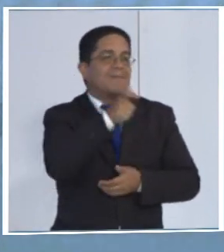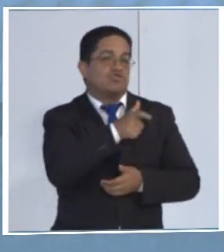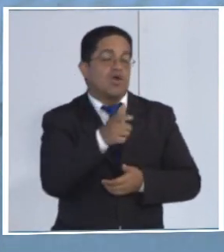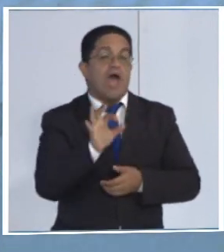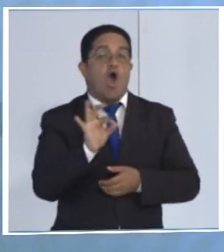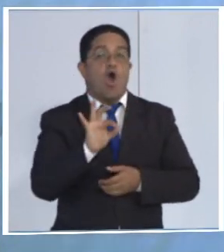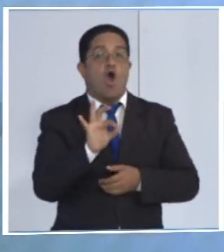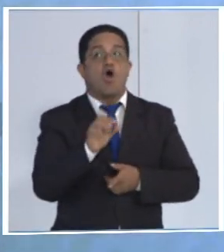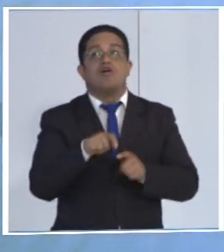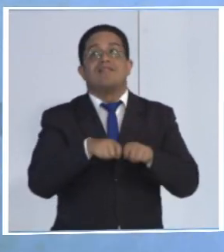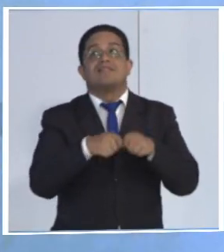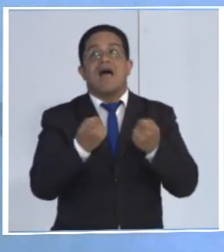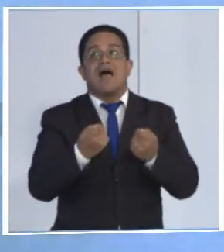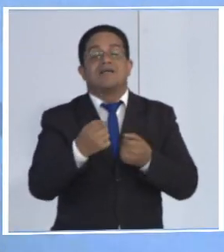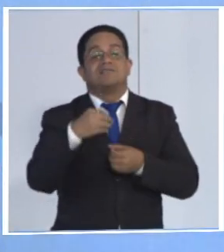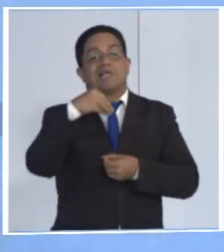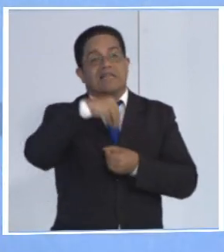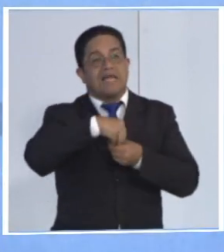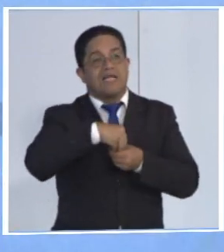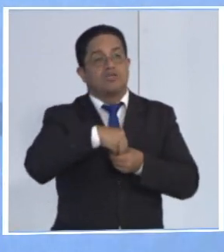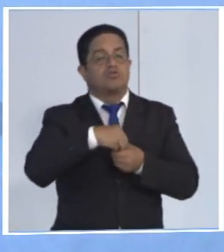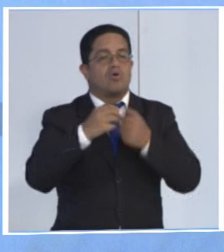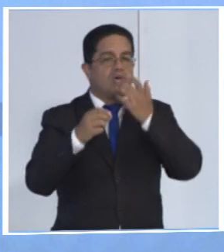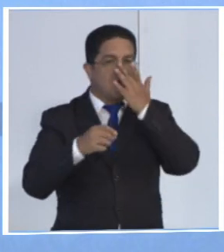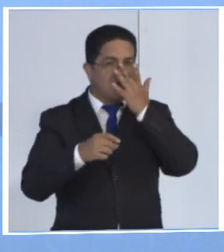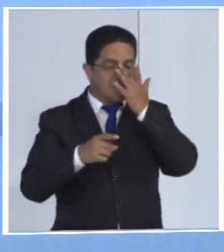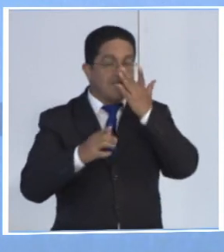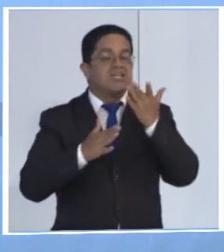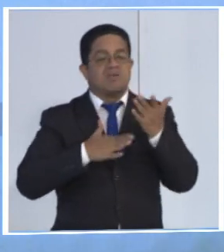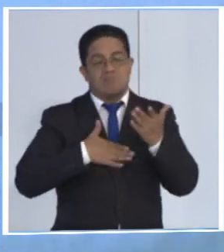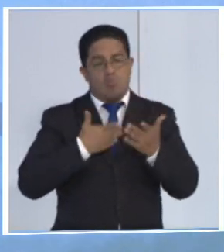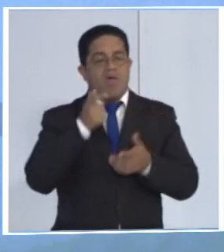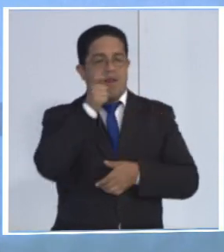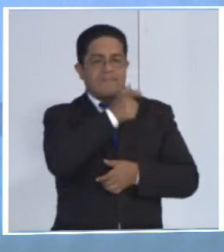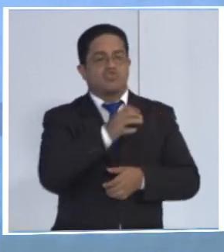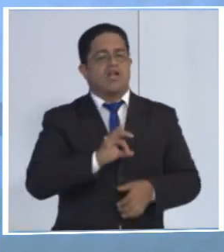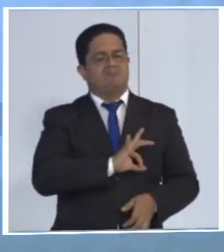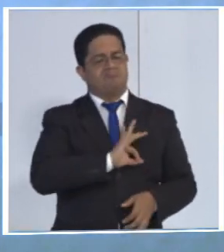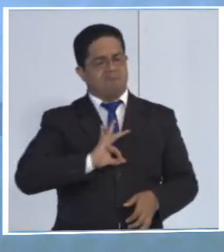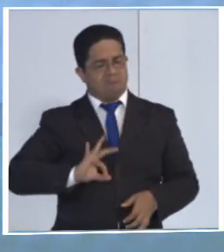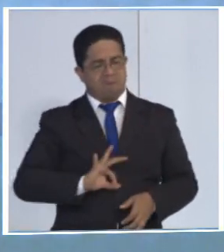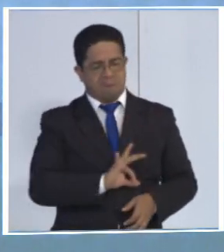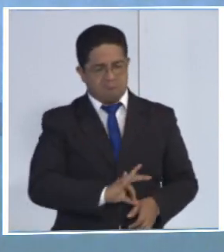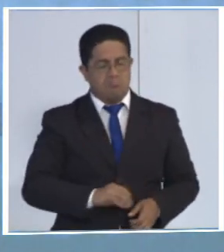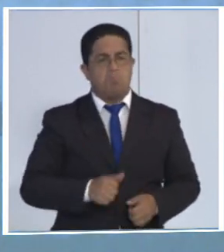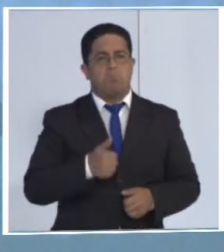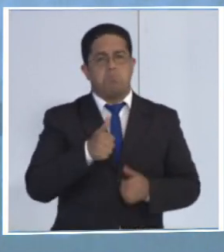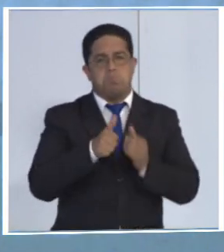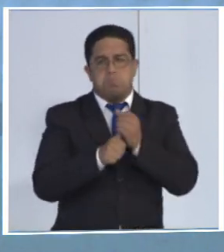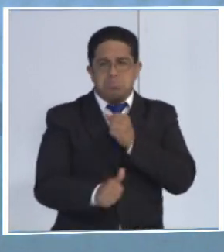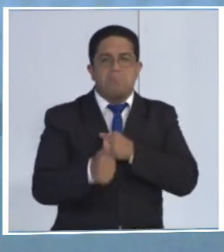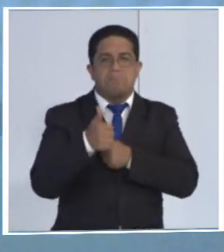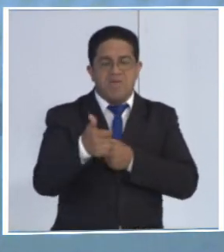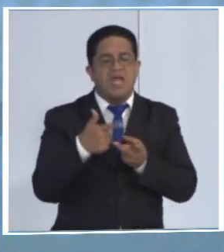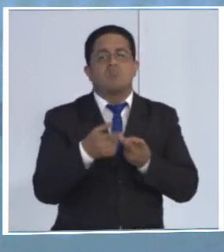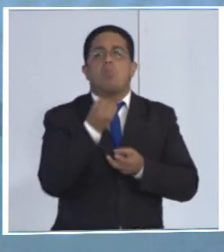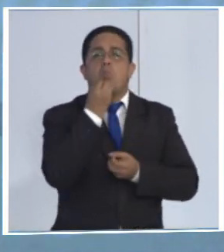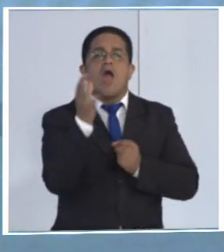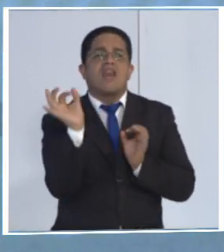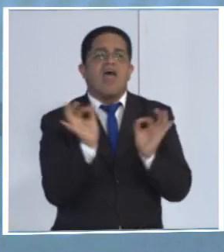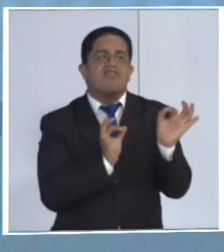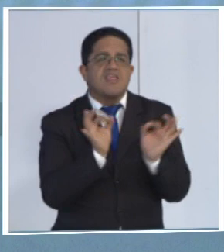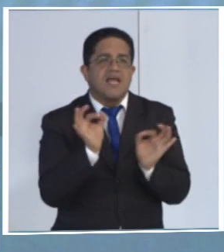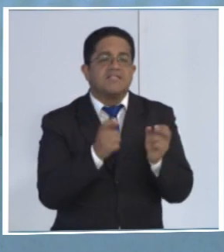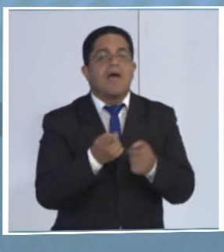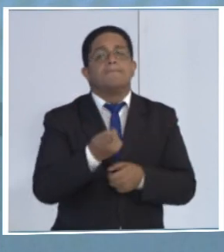de la mucosa que pudiera eventualmente llevar a que se ocluya una de estas glándulas. Tener buenos hábitos evacuatorios con una buena dieta, pasar